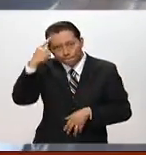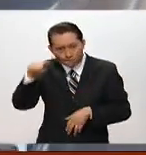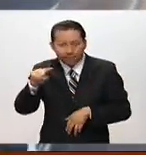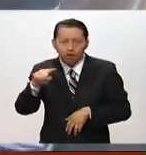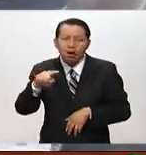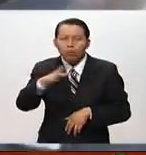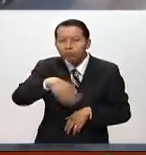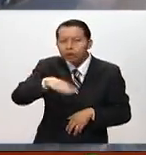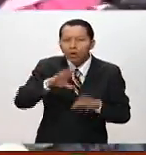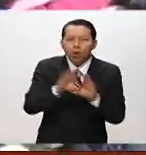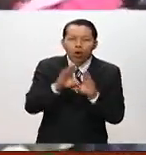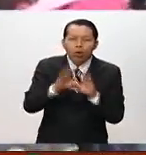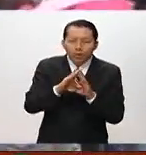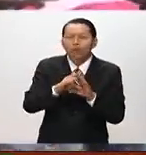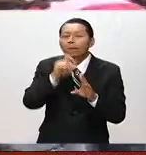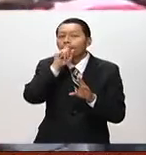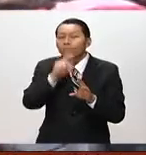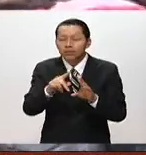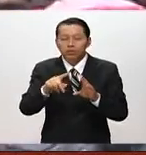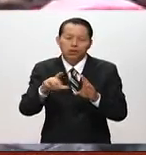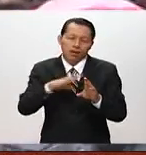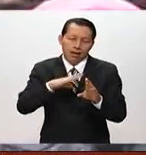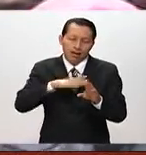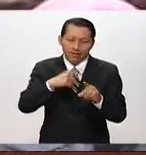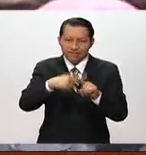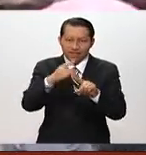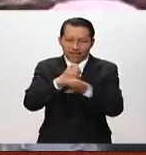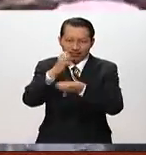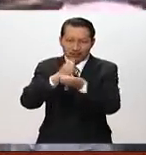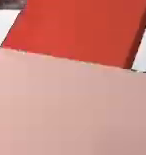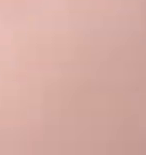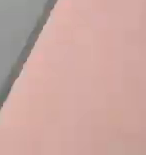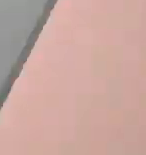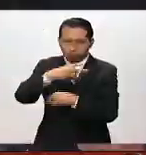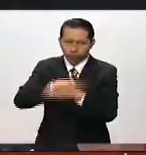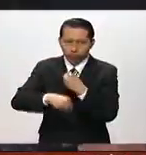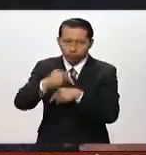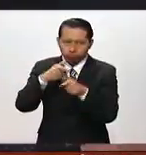para reactivar la economía de los estados afectados.